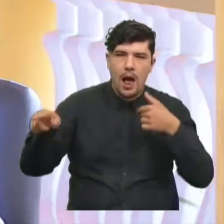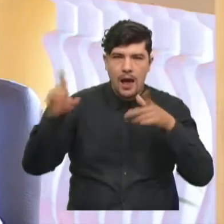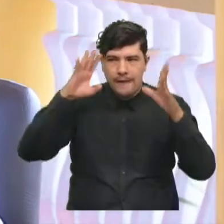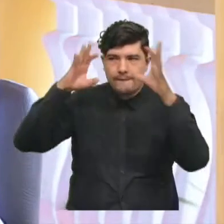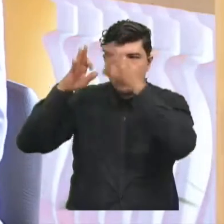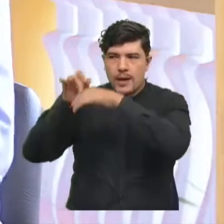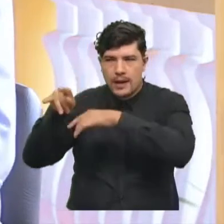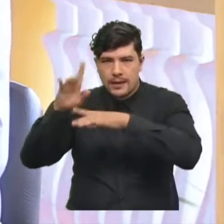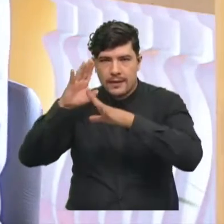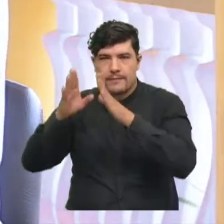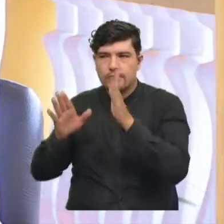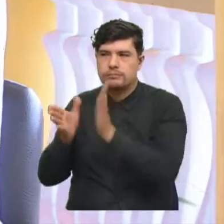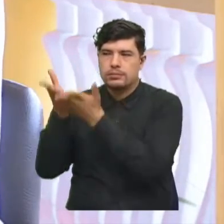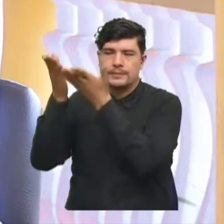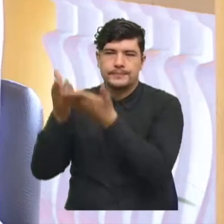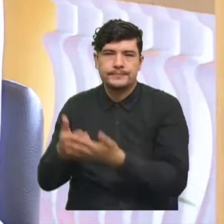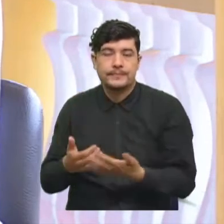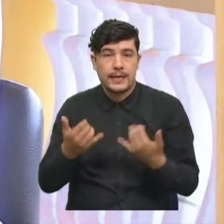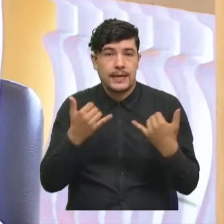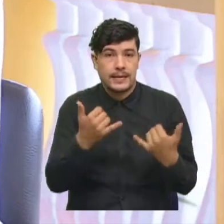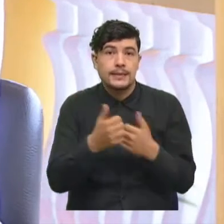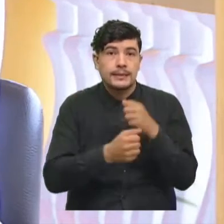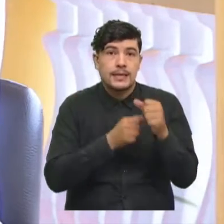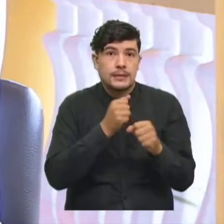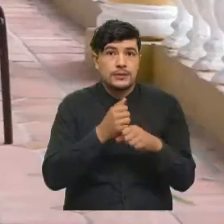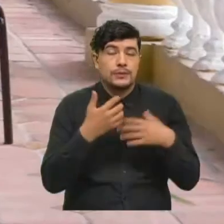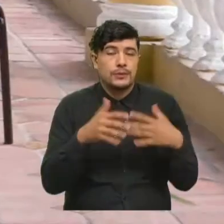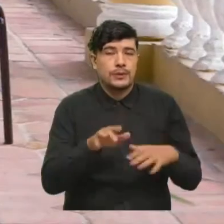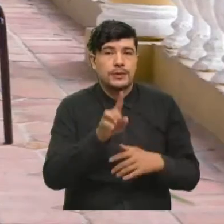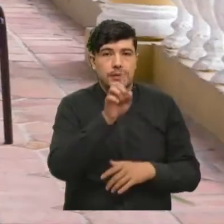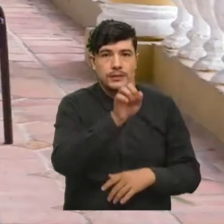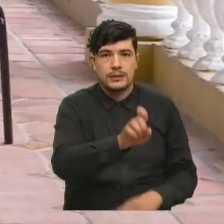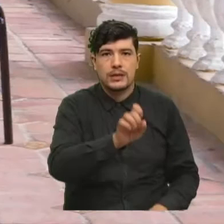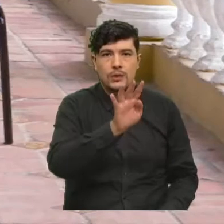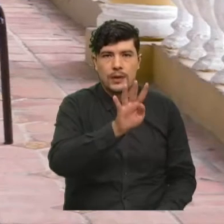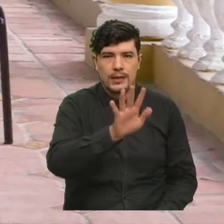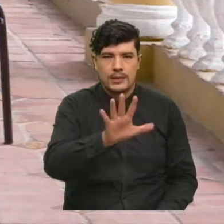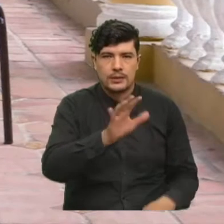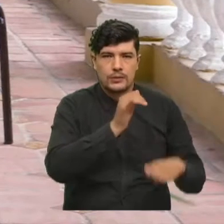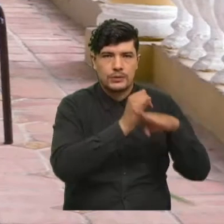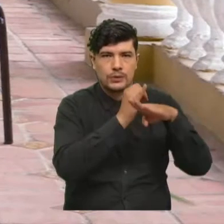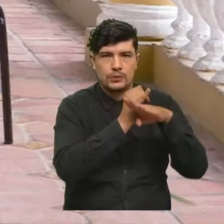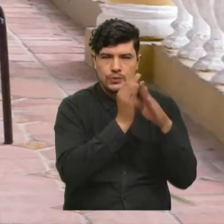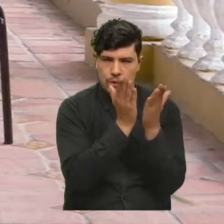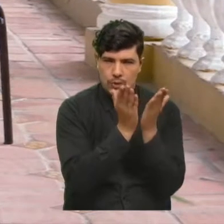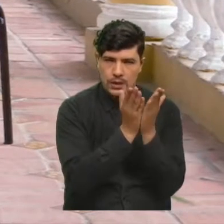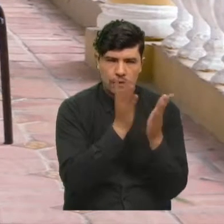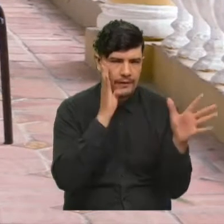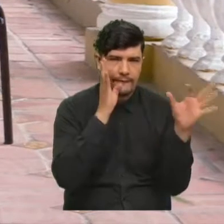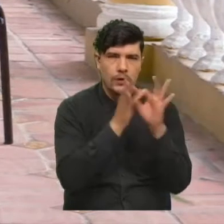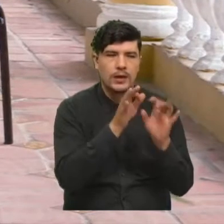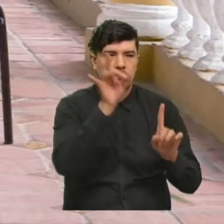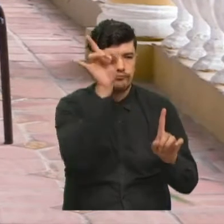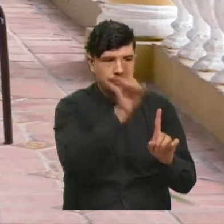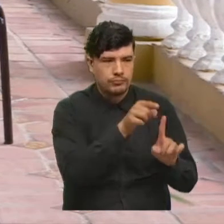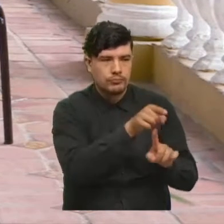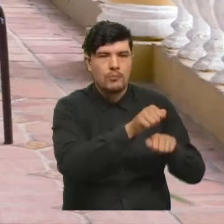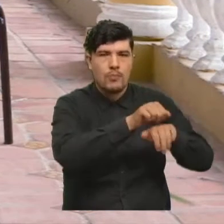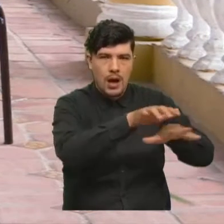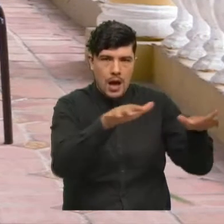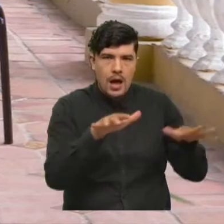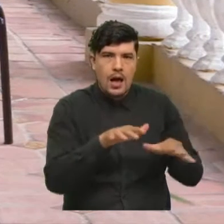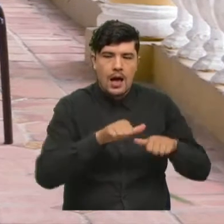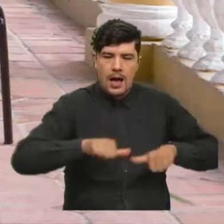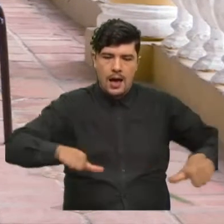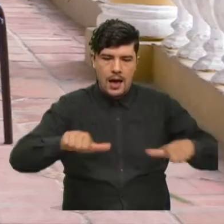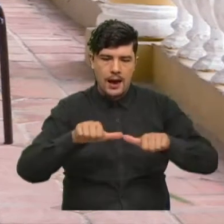este año esperamos conecta más de 645 instituciones educativas es zonas digitales y traer